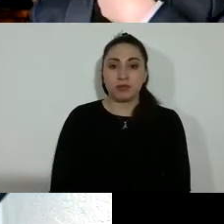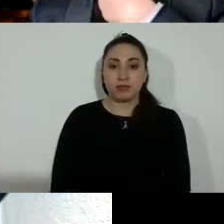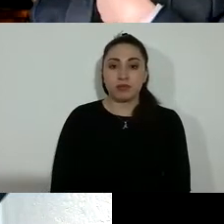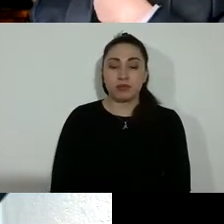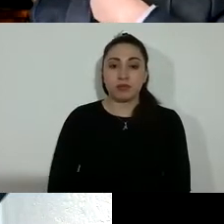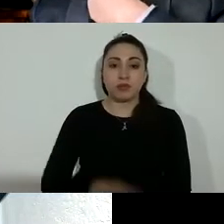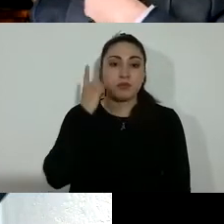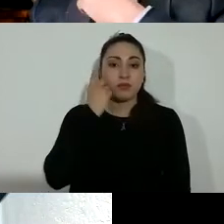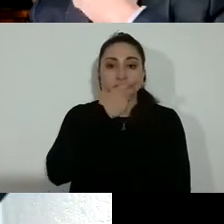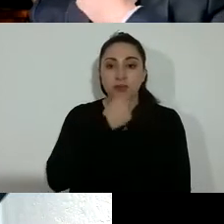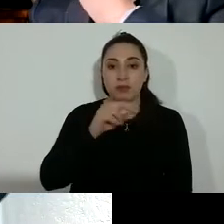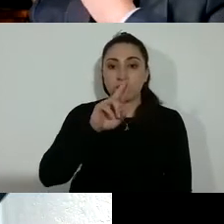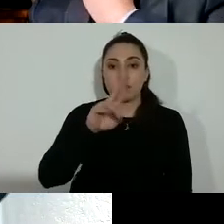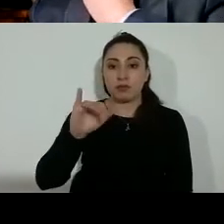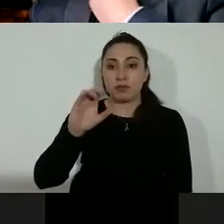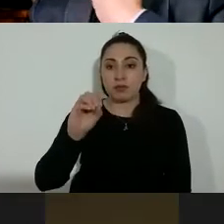Diputado Ricardo Rubio Torres.